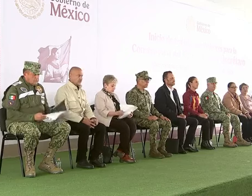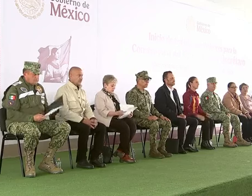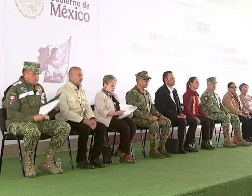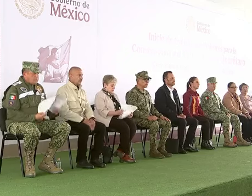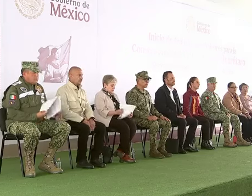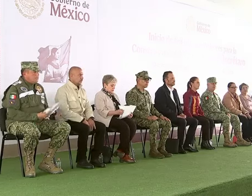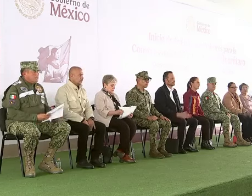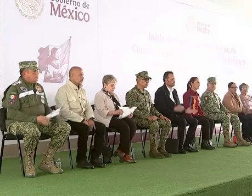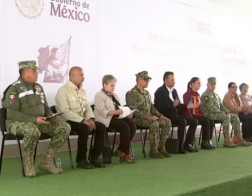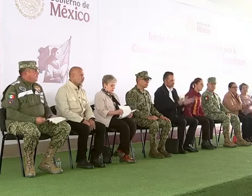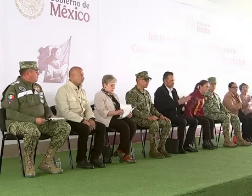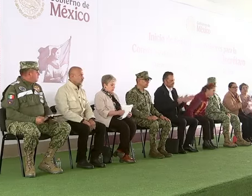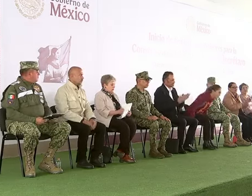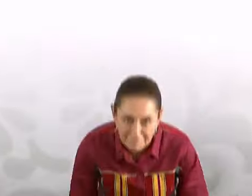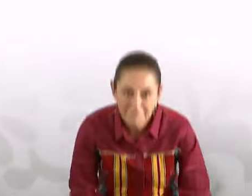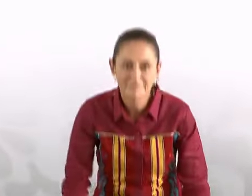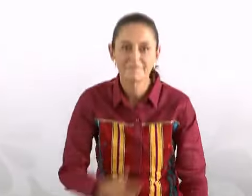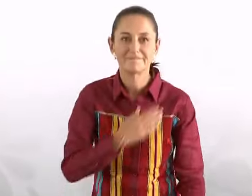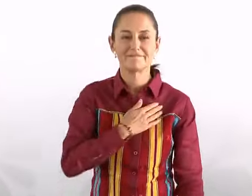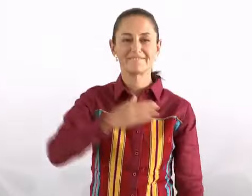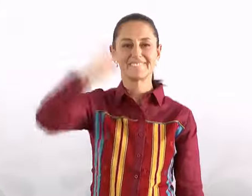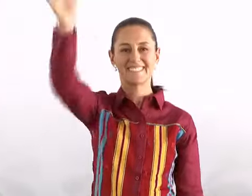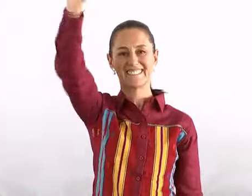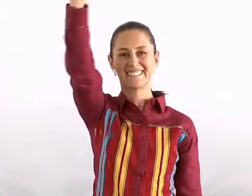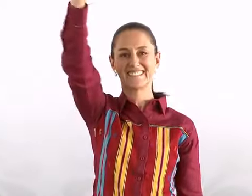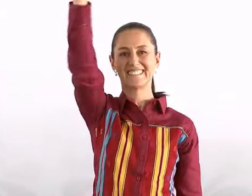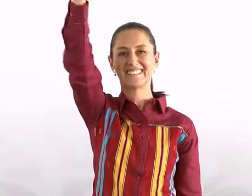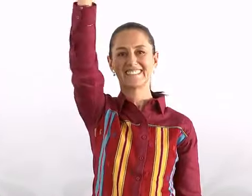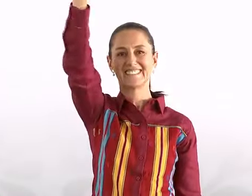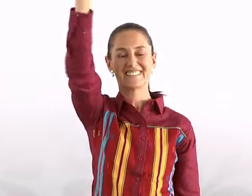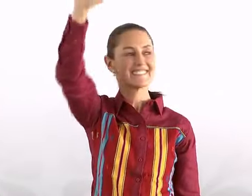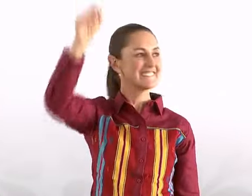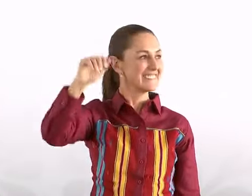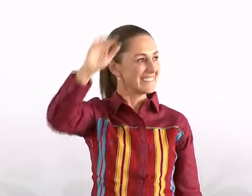doctora Claudia Sheinbaum Pardo.